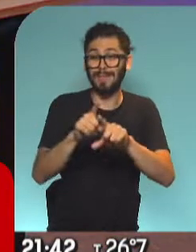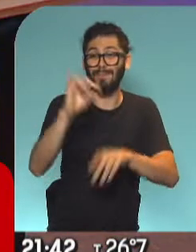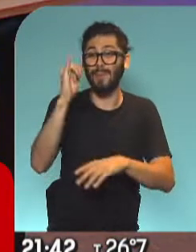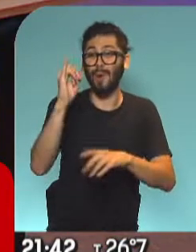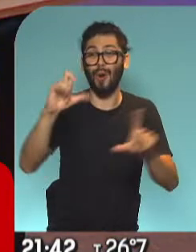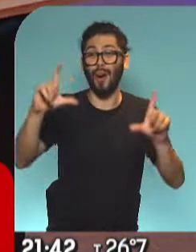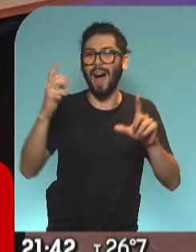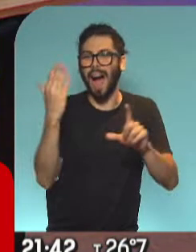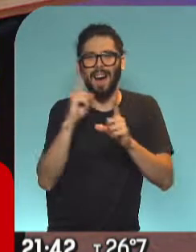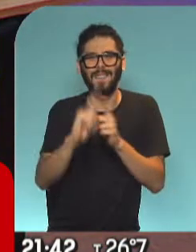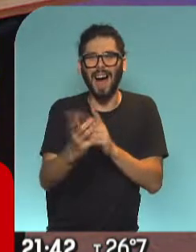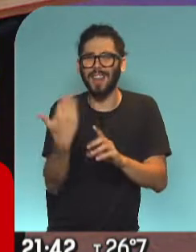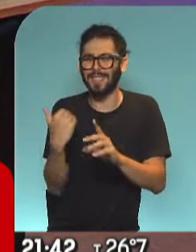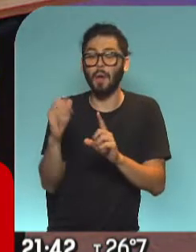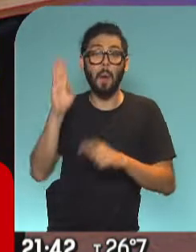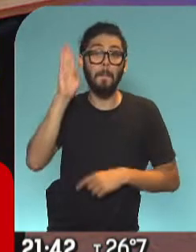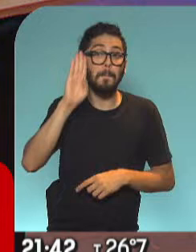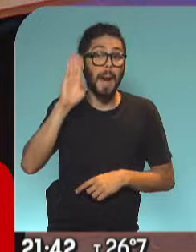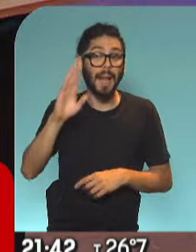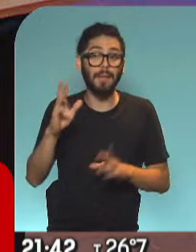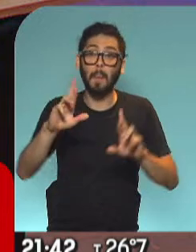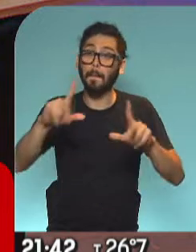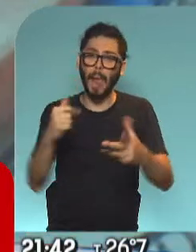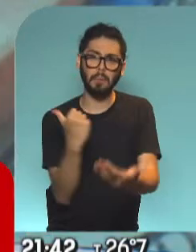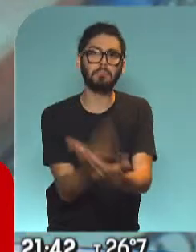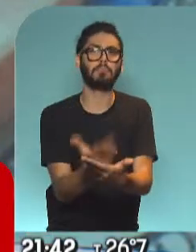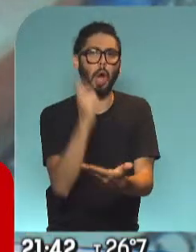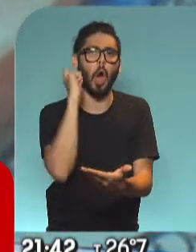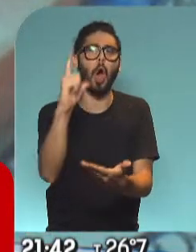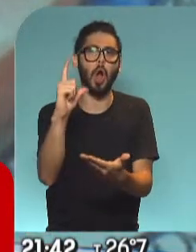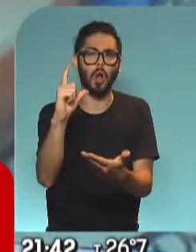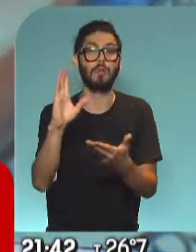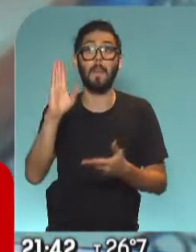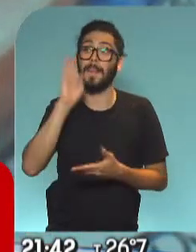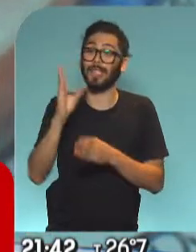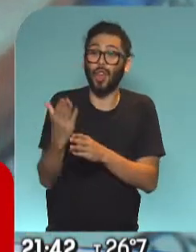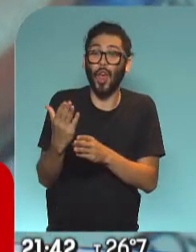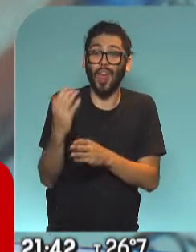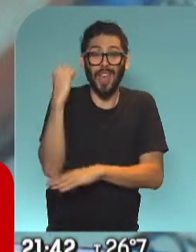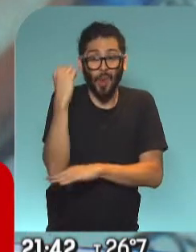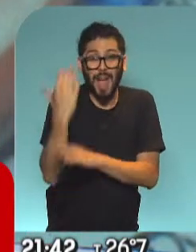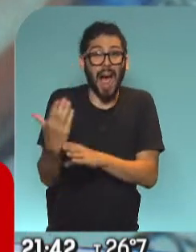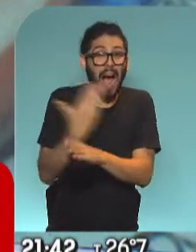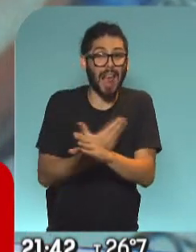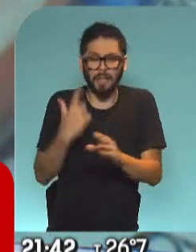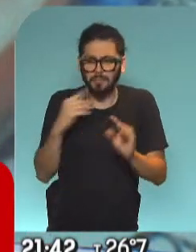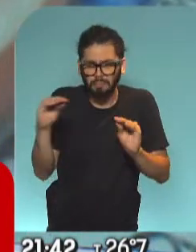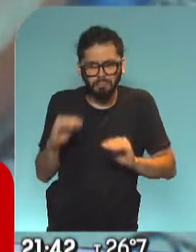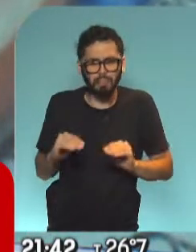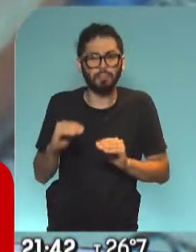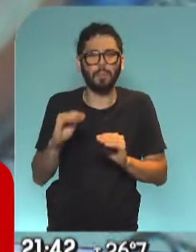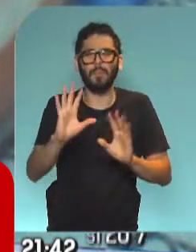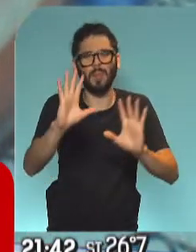aire, el plan Martín Guzmán para negociar la deuda, aún antes de que Guzmán fuera ministro de Economía, ni siquiera designado. Vamos a